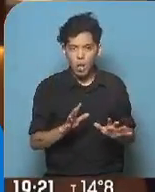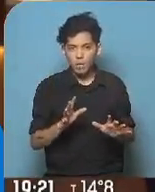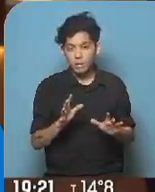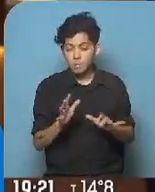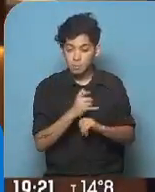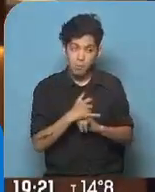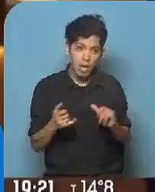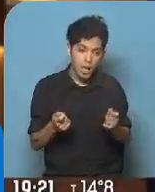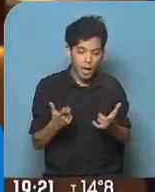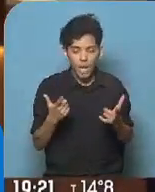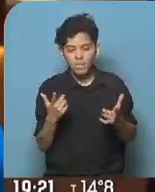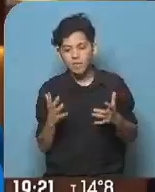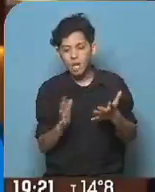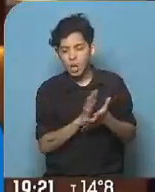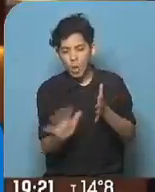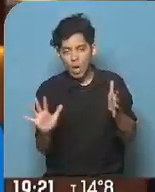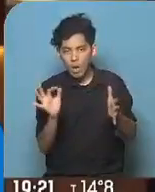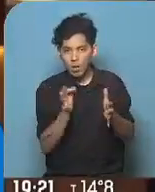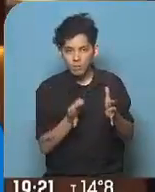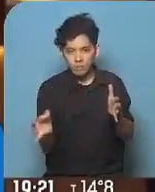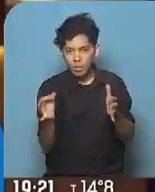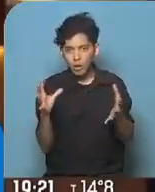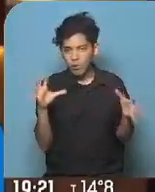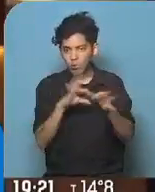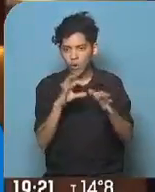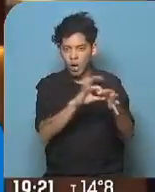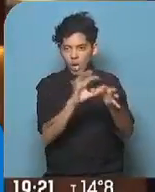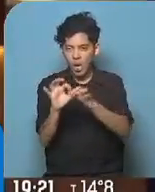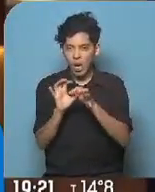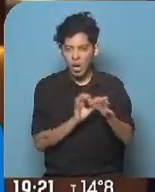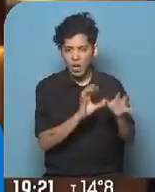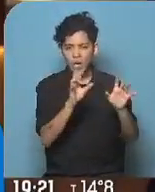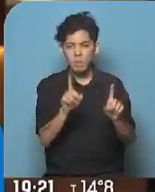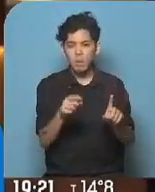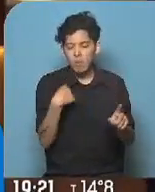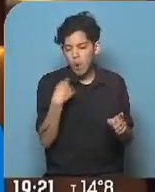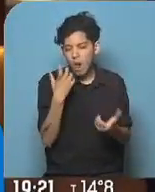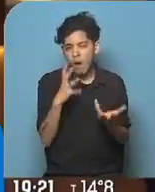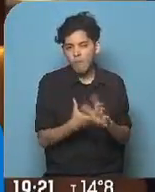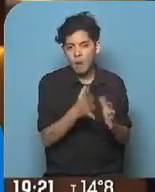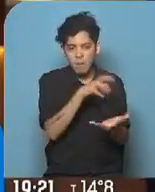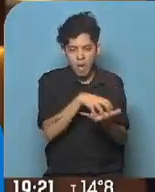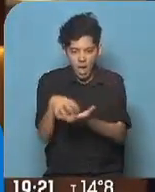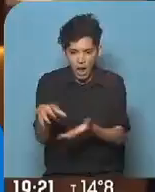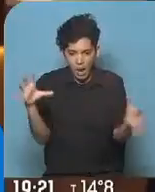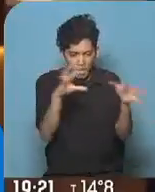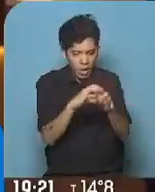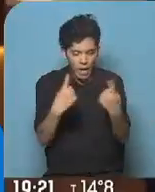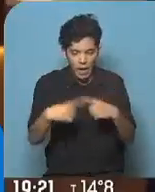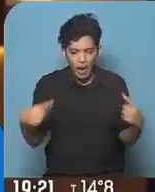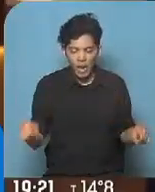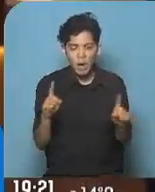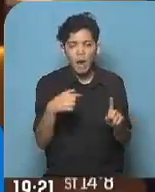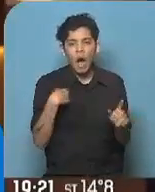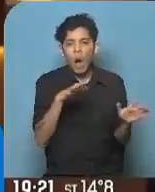relativamente nueva y no está fusión de alguna manera va a implicar alguna clase de supongo que digo no no no va a quedar todo igual